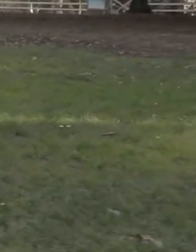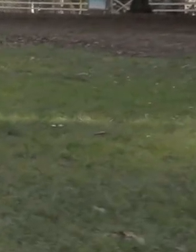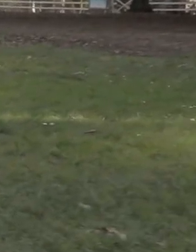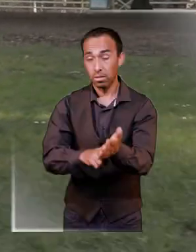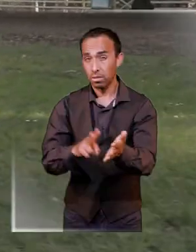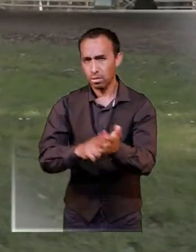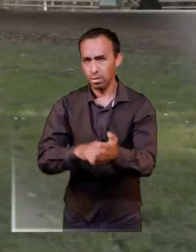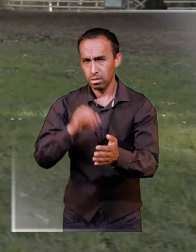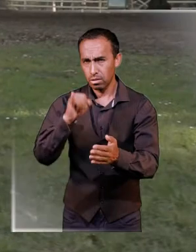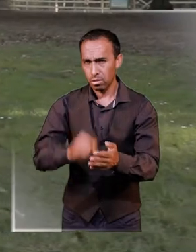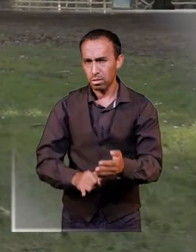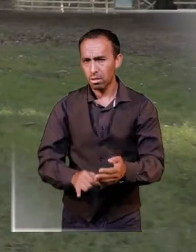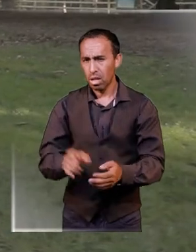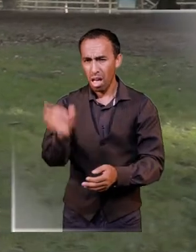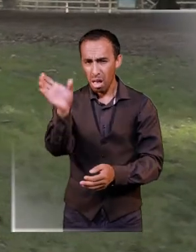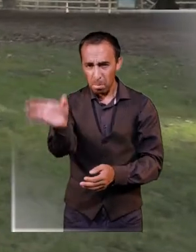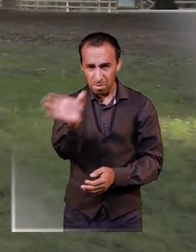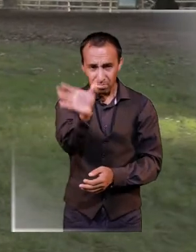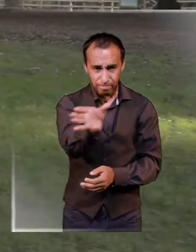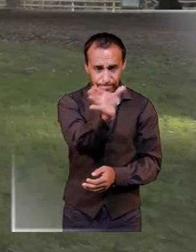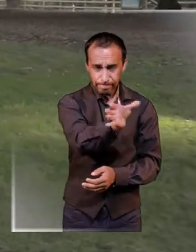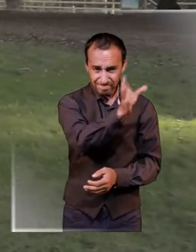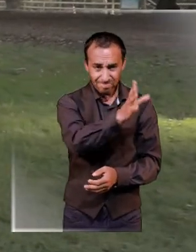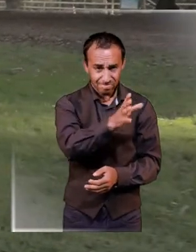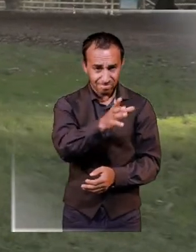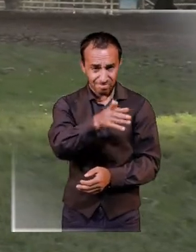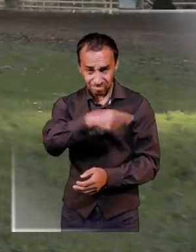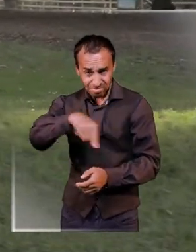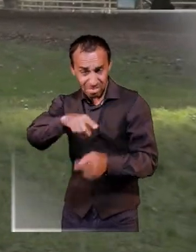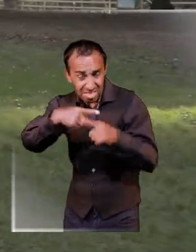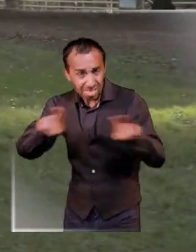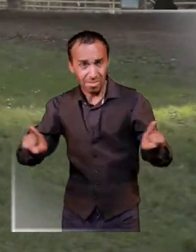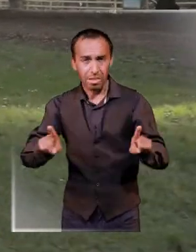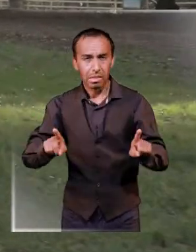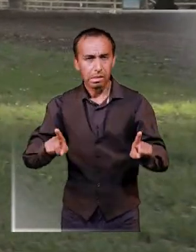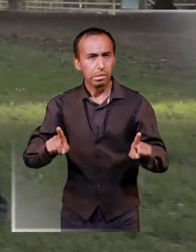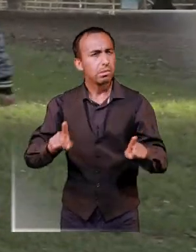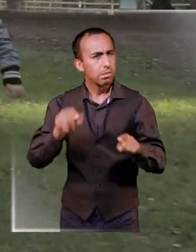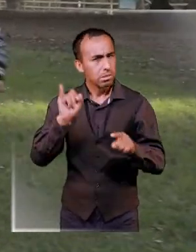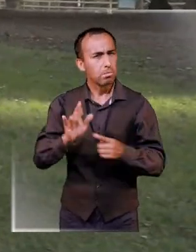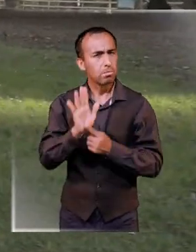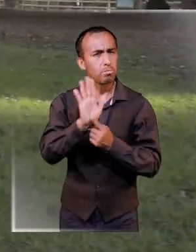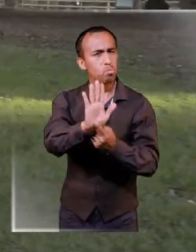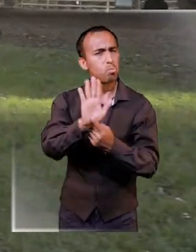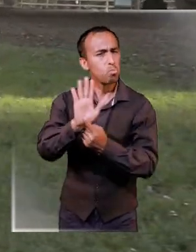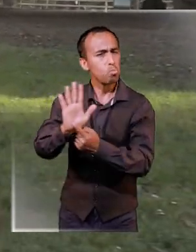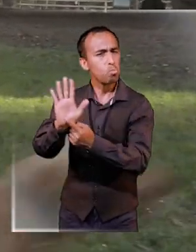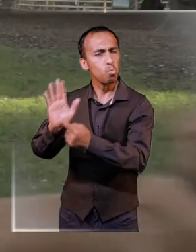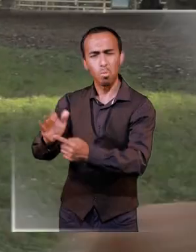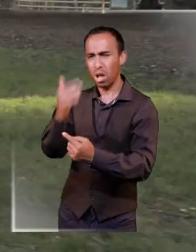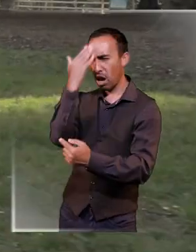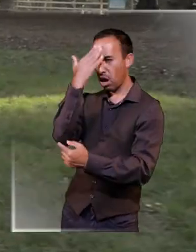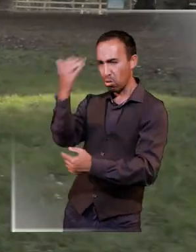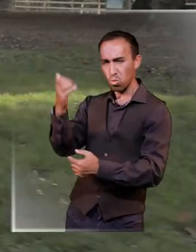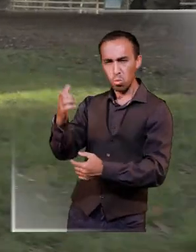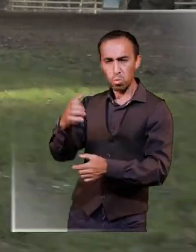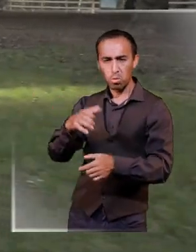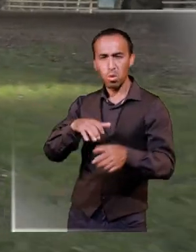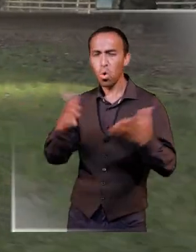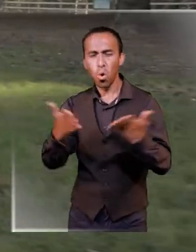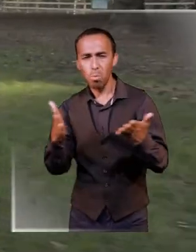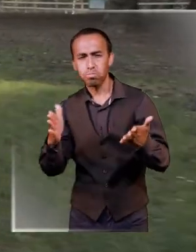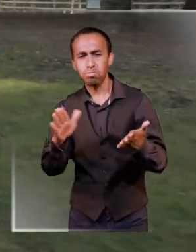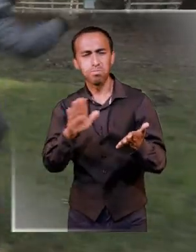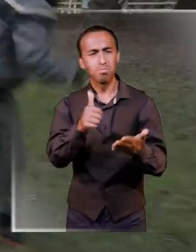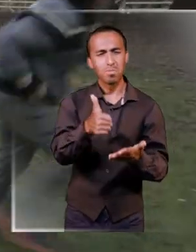¡Bakú! La verdad que como cada persona con autismo es un universo de cosas distintas, manifiestan actitudes y comportamientos